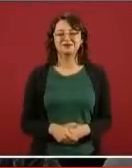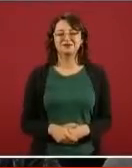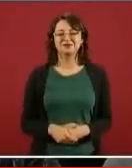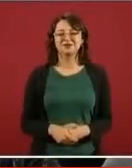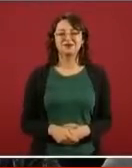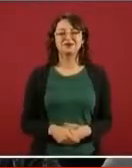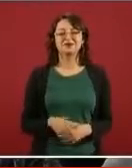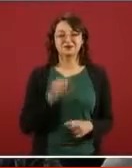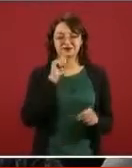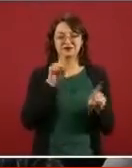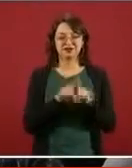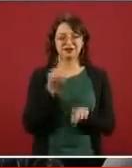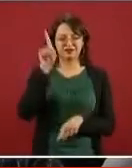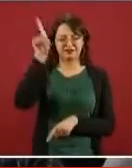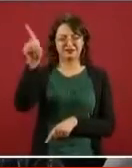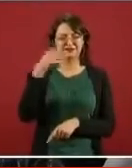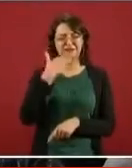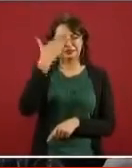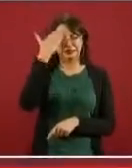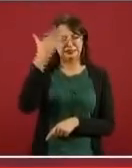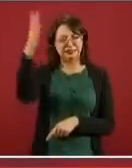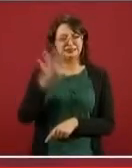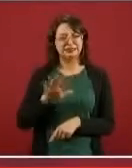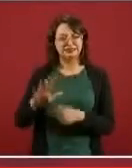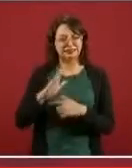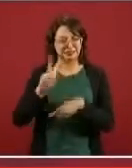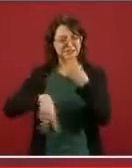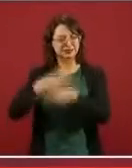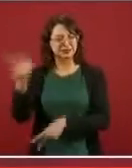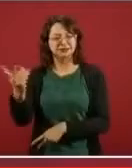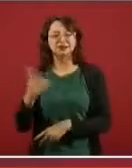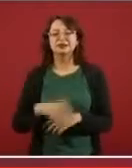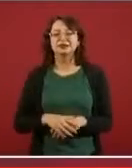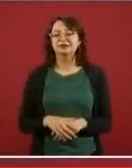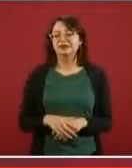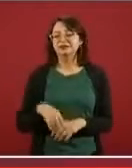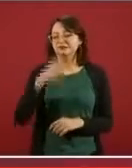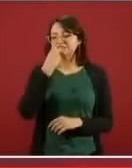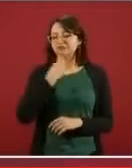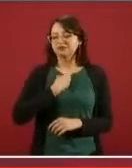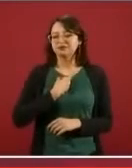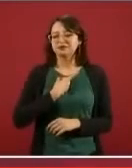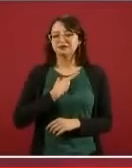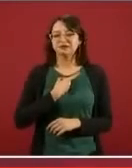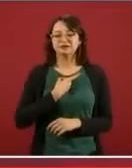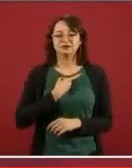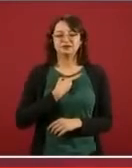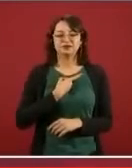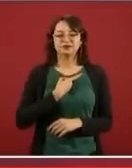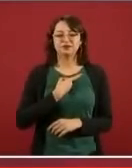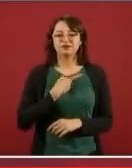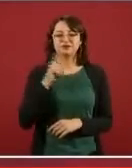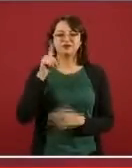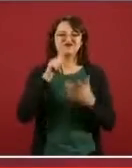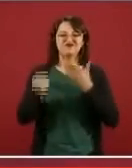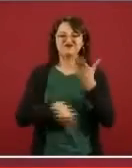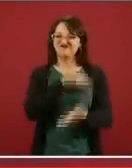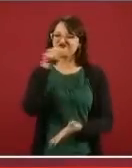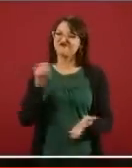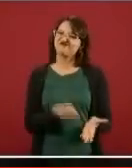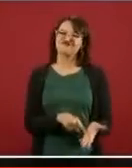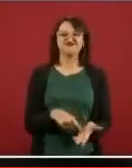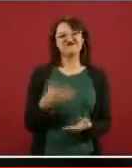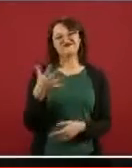arabia me estaban diciendo de que no era el mejor lugar que